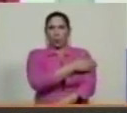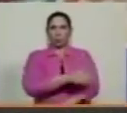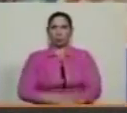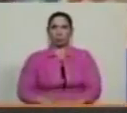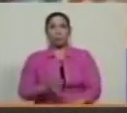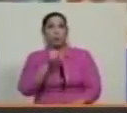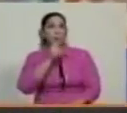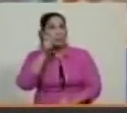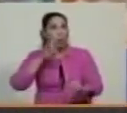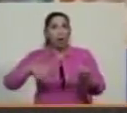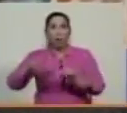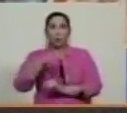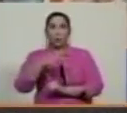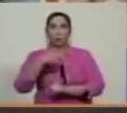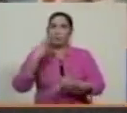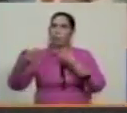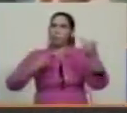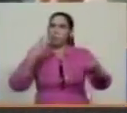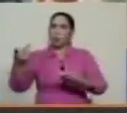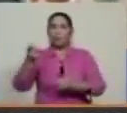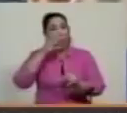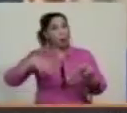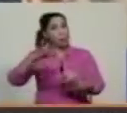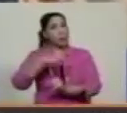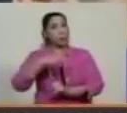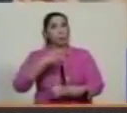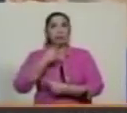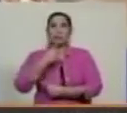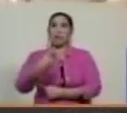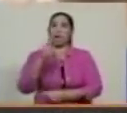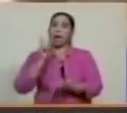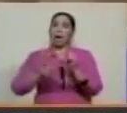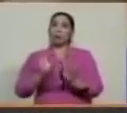pueblo que reclamara, porque el pueblo que reclamara...